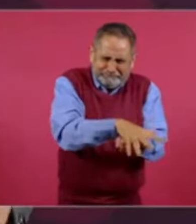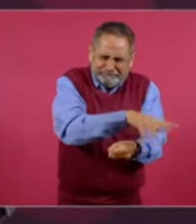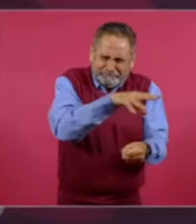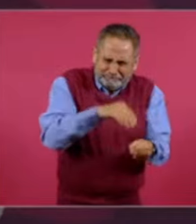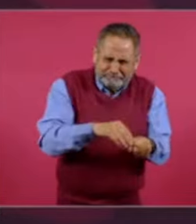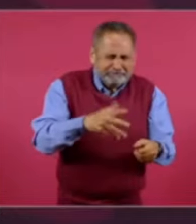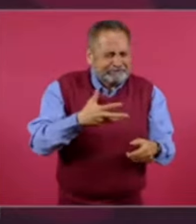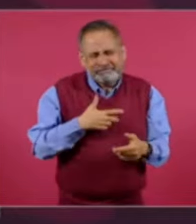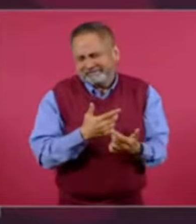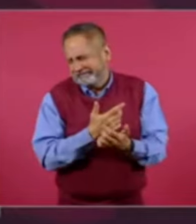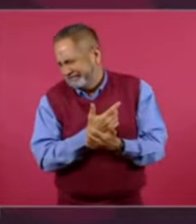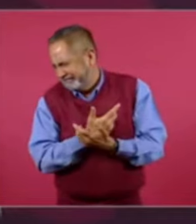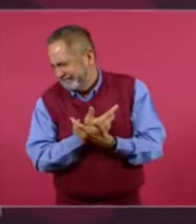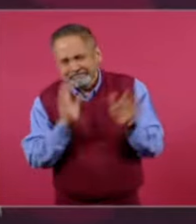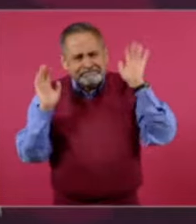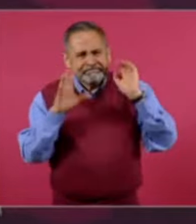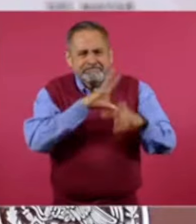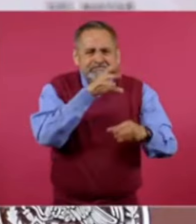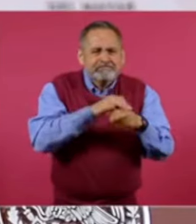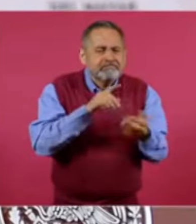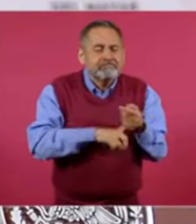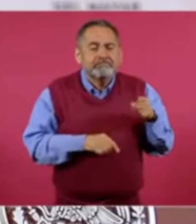Tienen sistemas